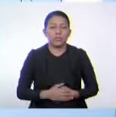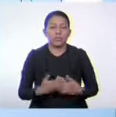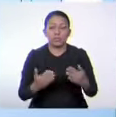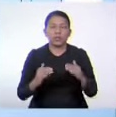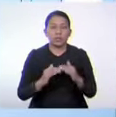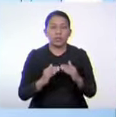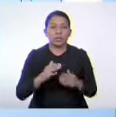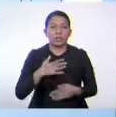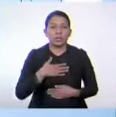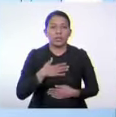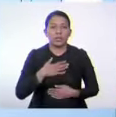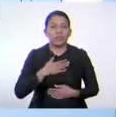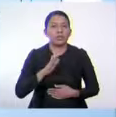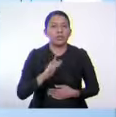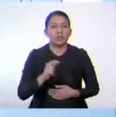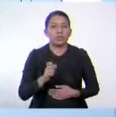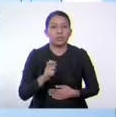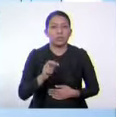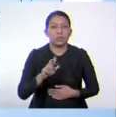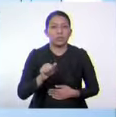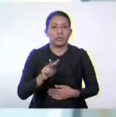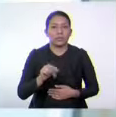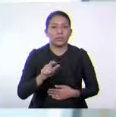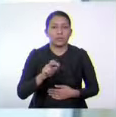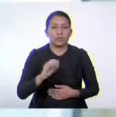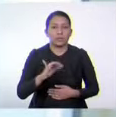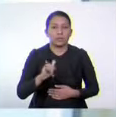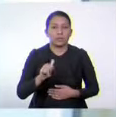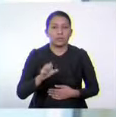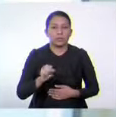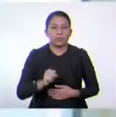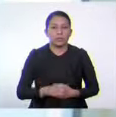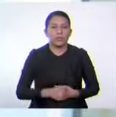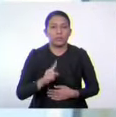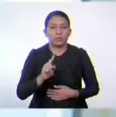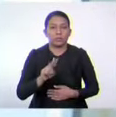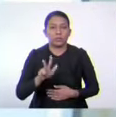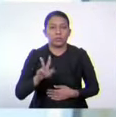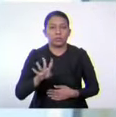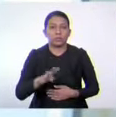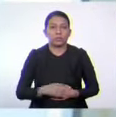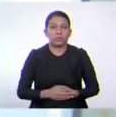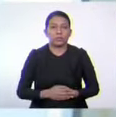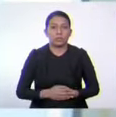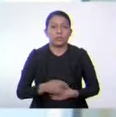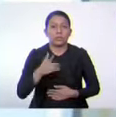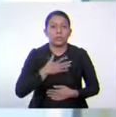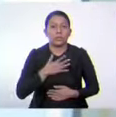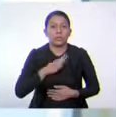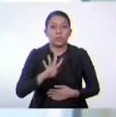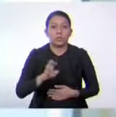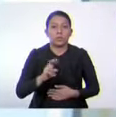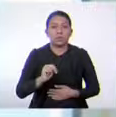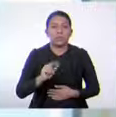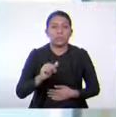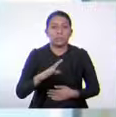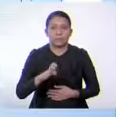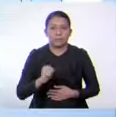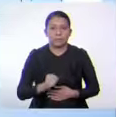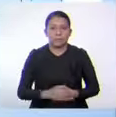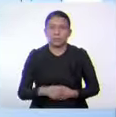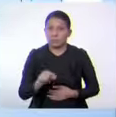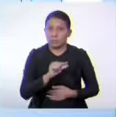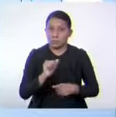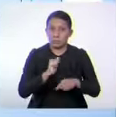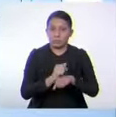sus tetravalencia. 1, 2, 3, 4. Este carbono tiene sus 4 enlaces. Si contamos este